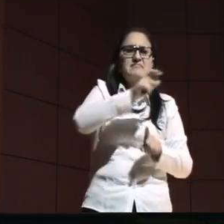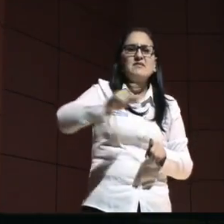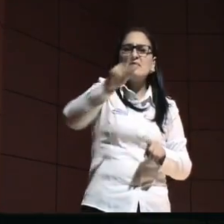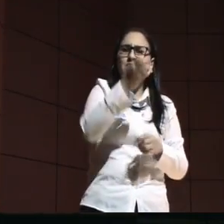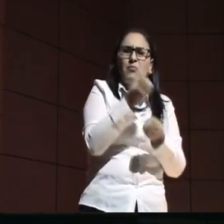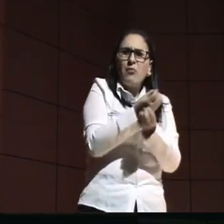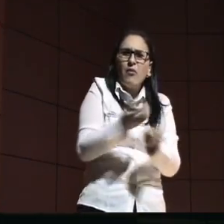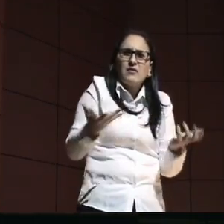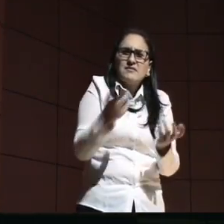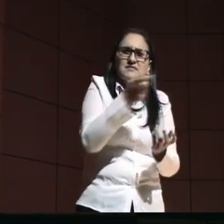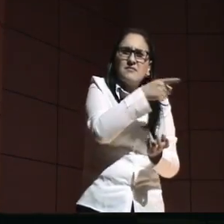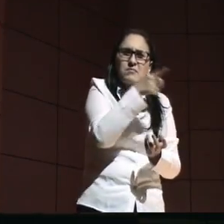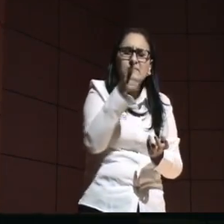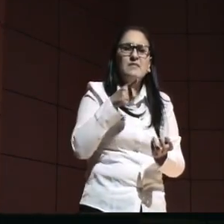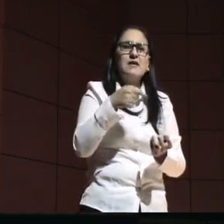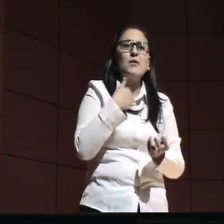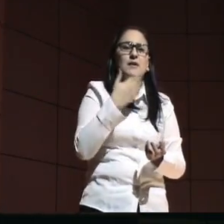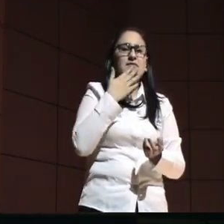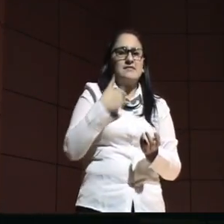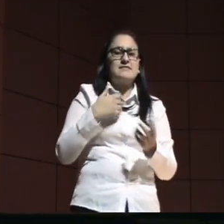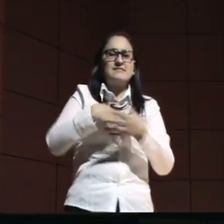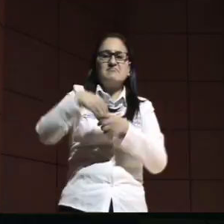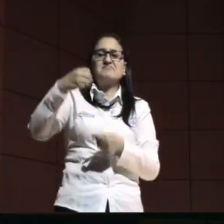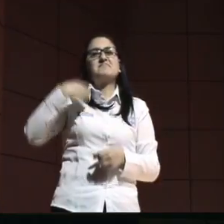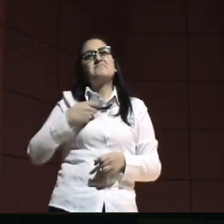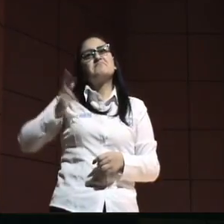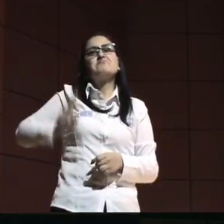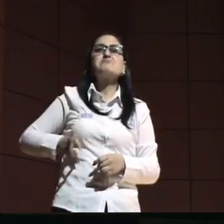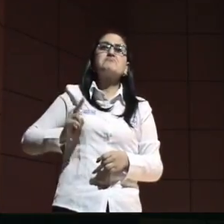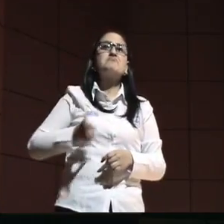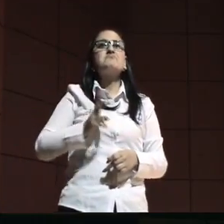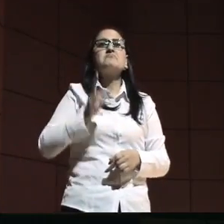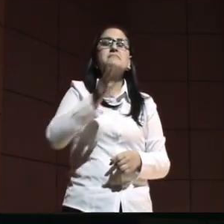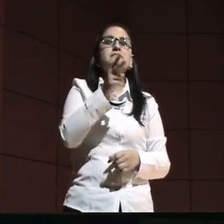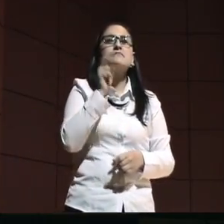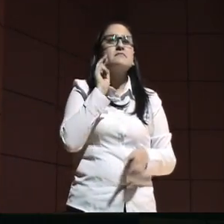de muchas cosas que cuando uno sale a caminar,